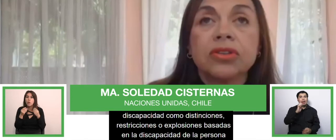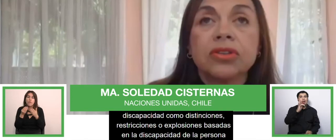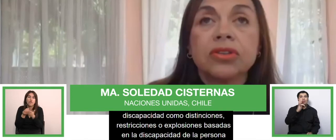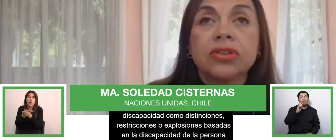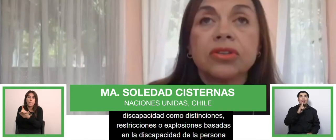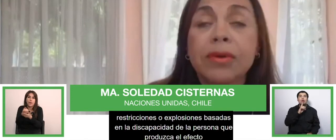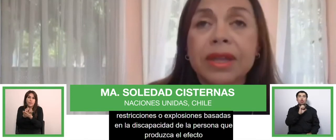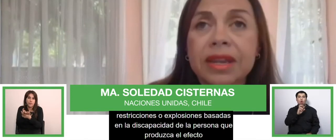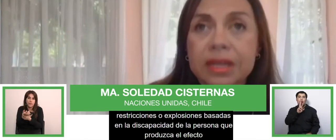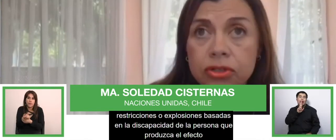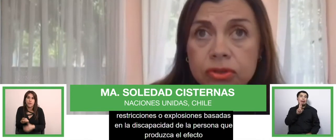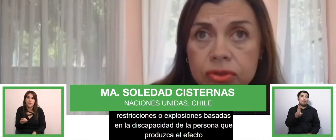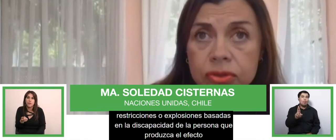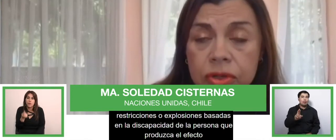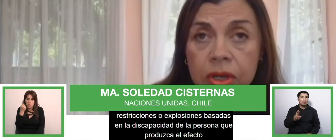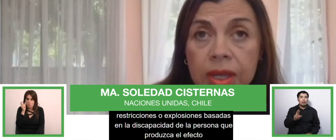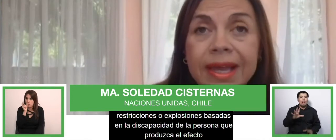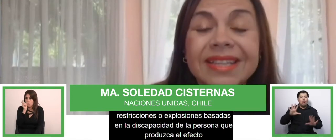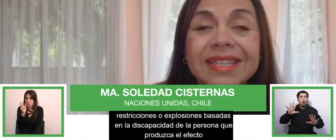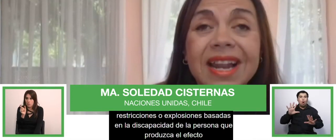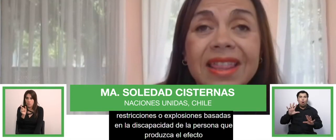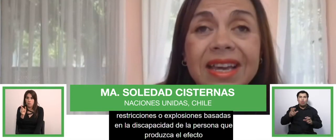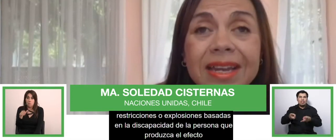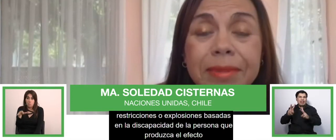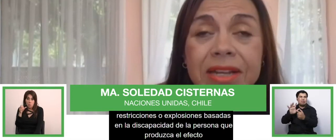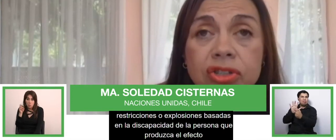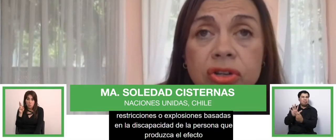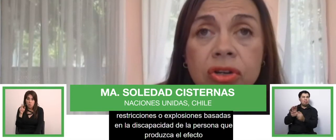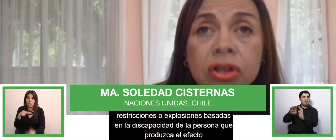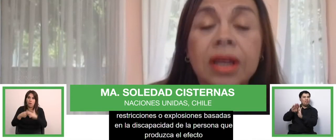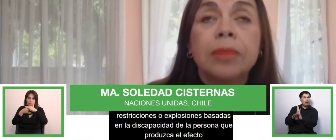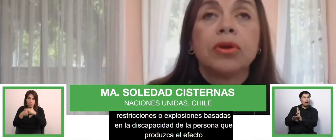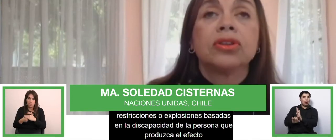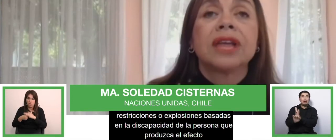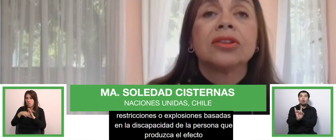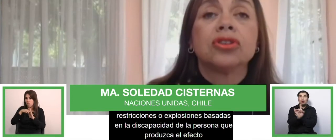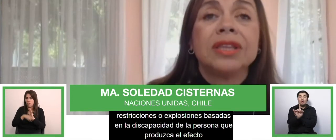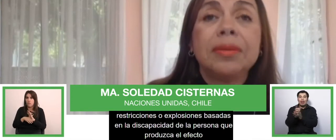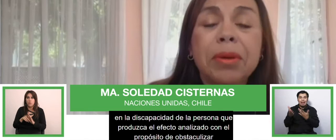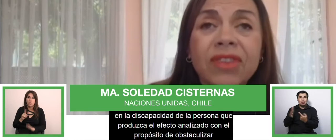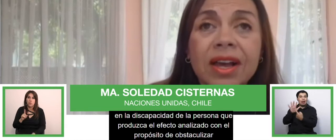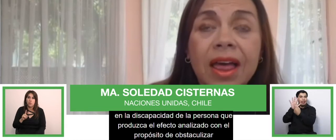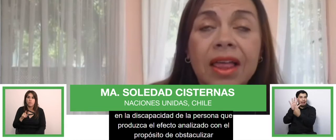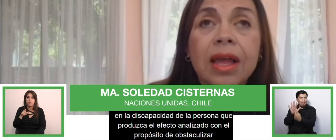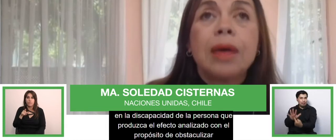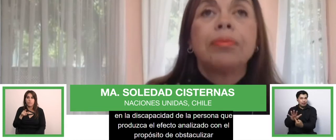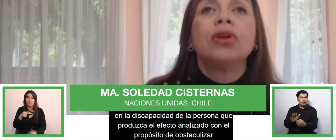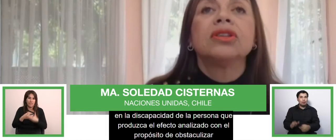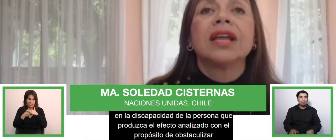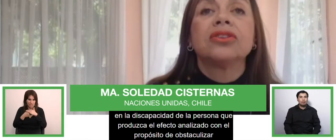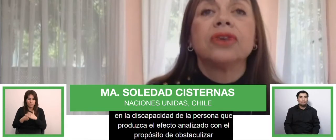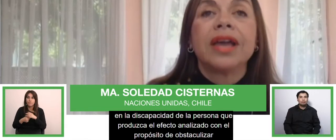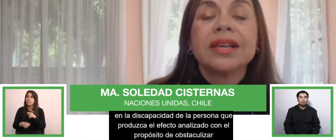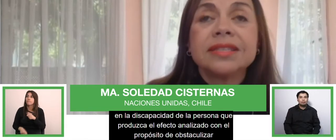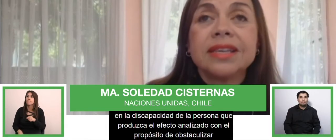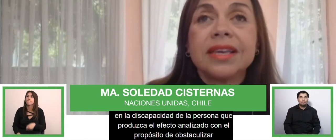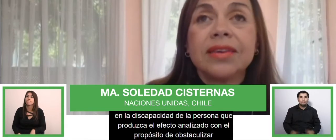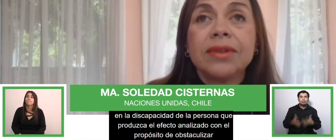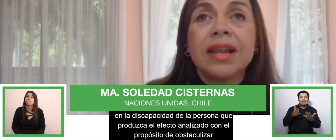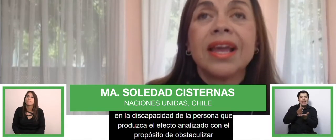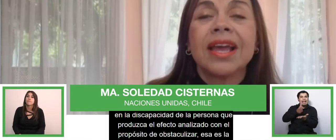obstaculizar o menos cavar derechos, es en la discriminación, por lo tanto tipificada, por lo tanto